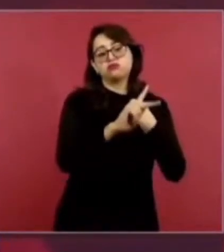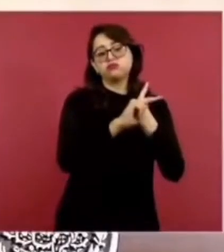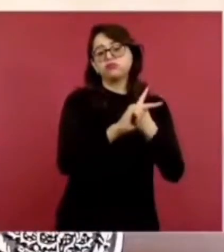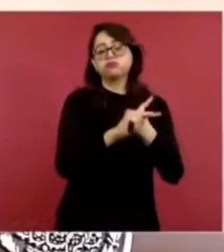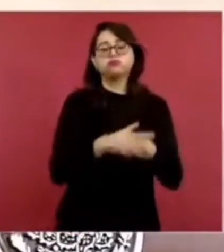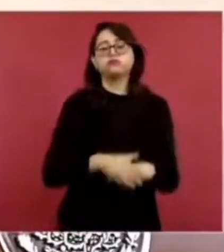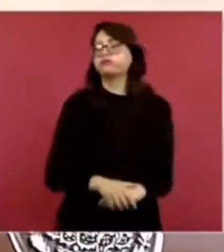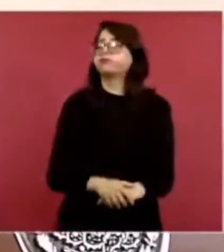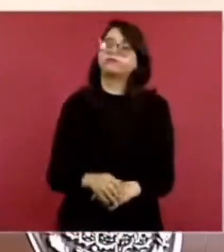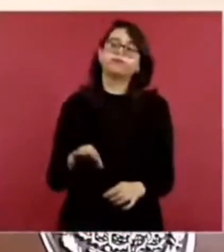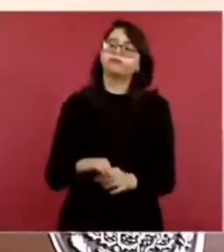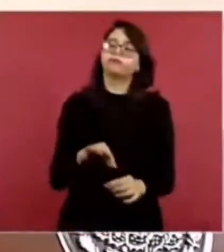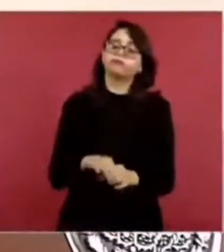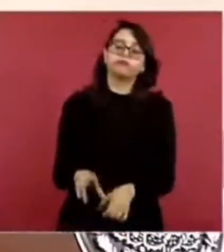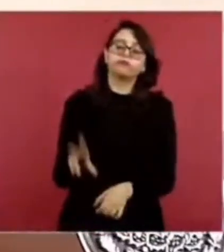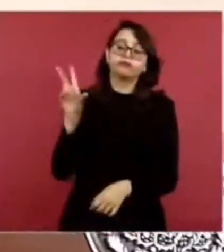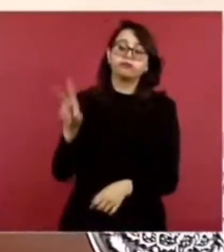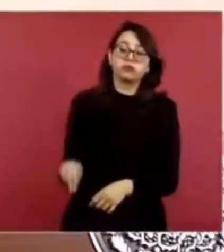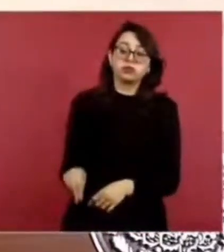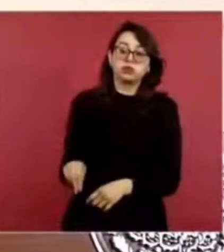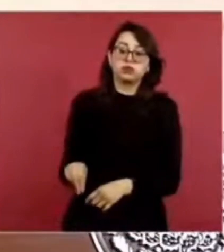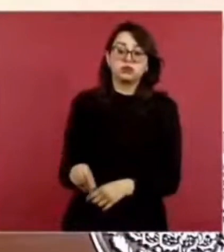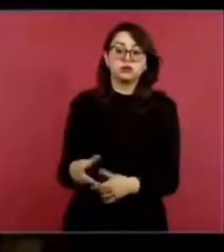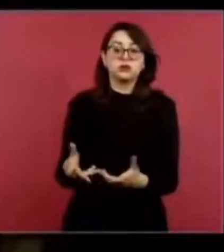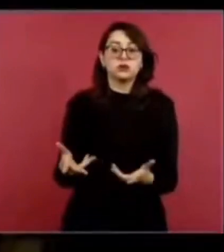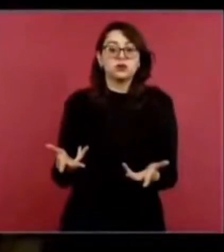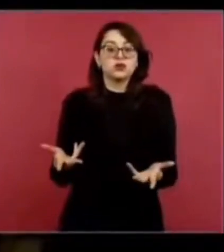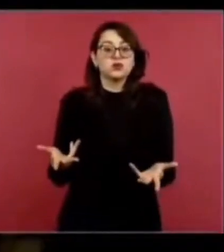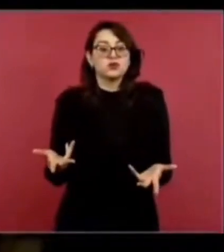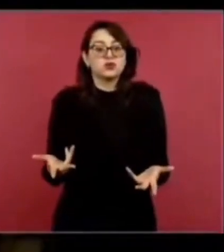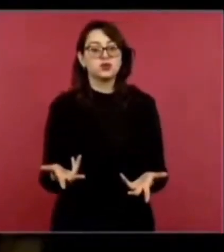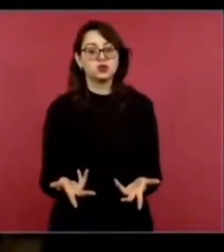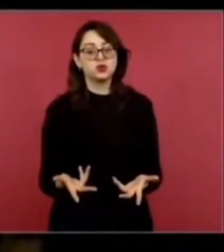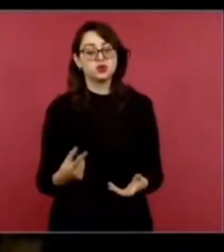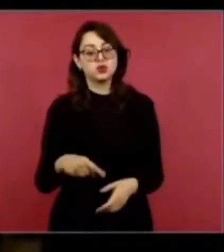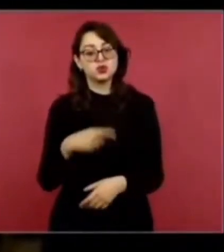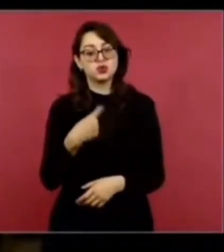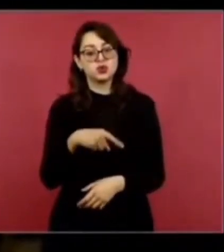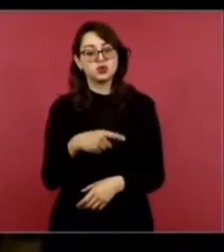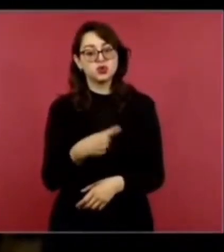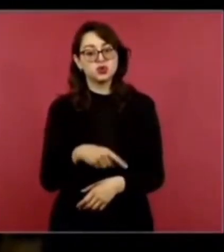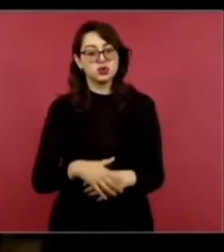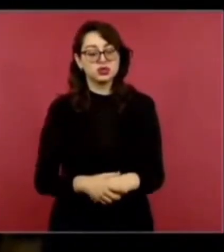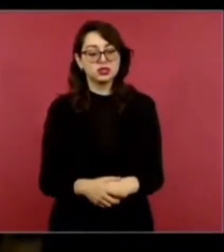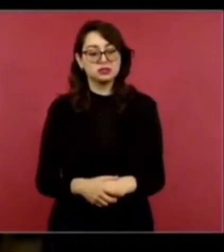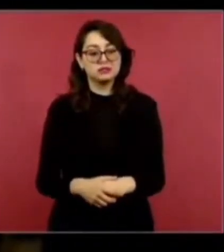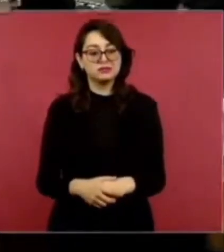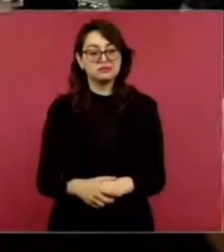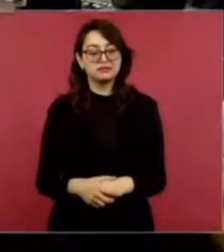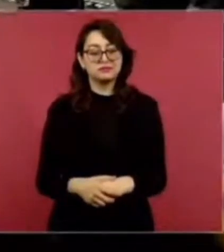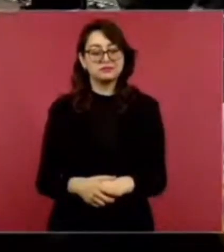bloquean y como tienen capacidad para